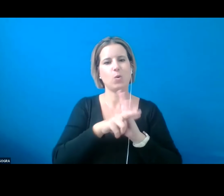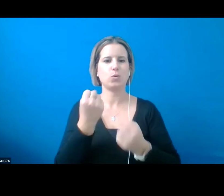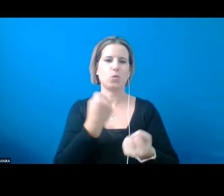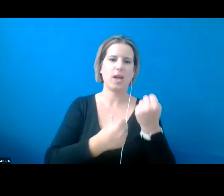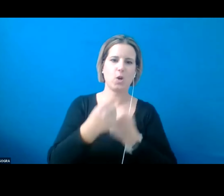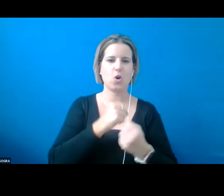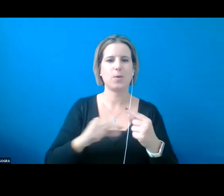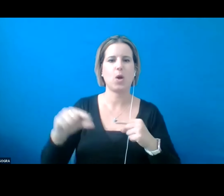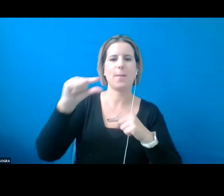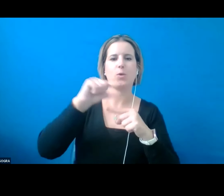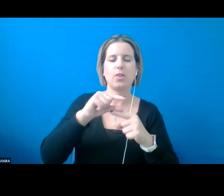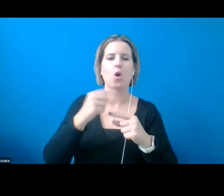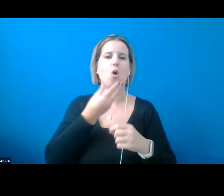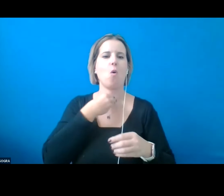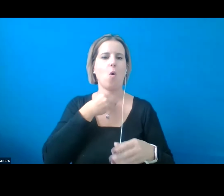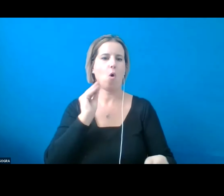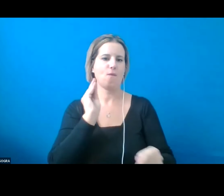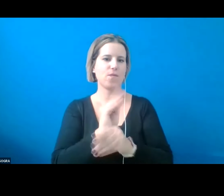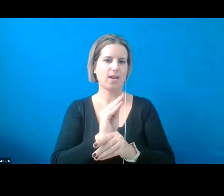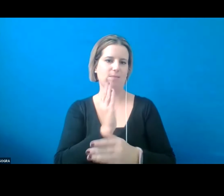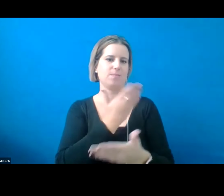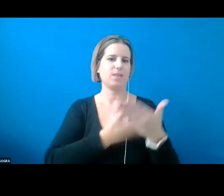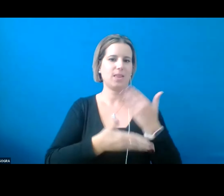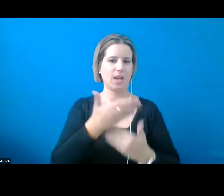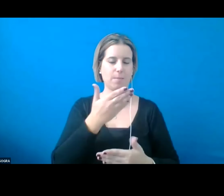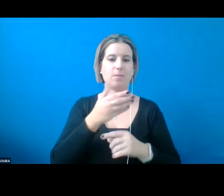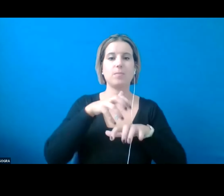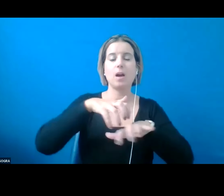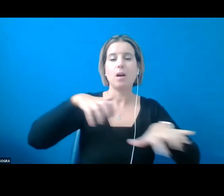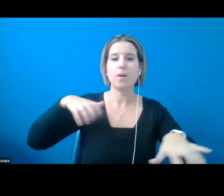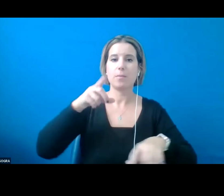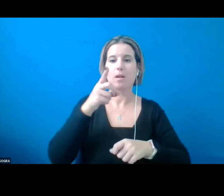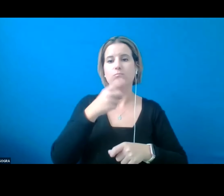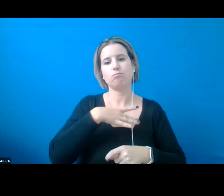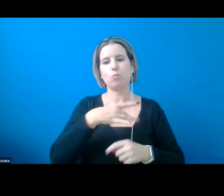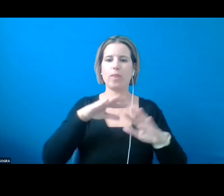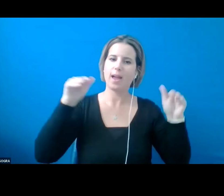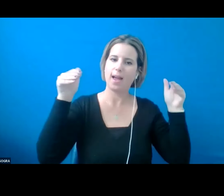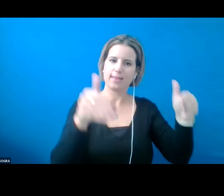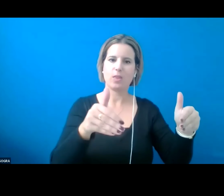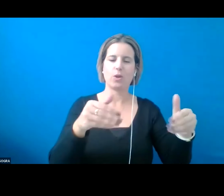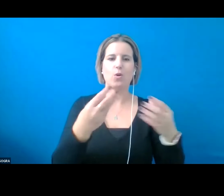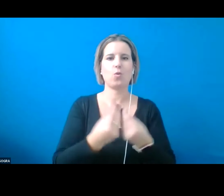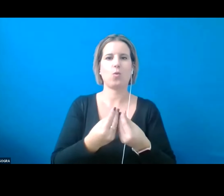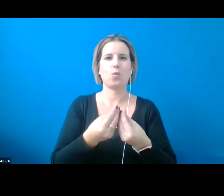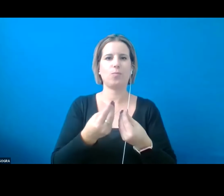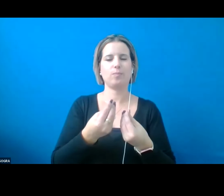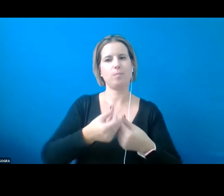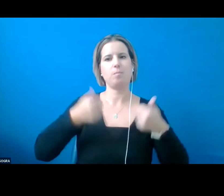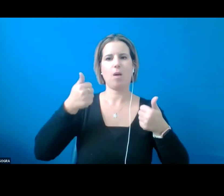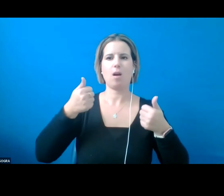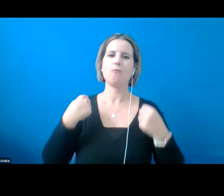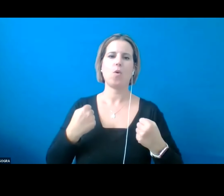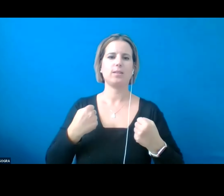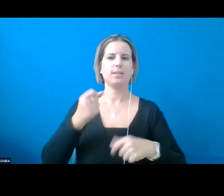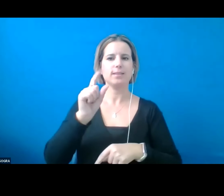aportan con las becas con la discapacidad pues muchas familias pueden obtener esa atención con una intensidad que yo